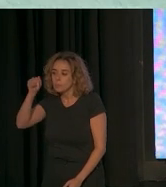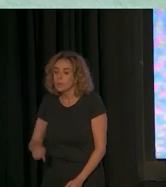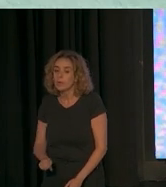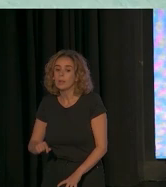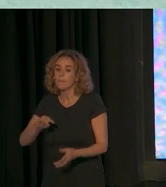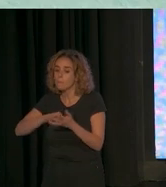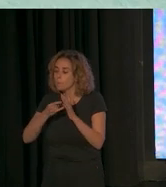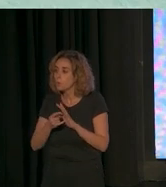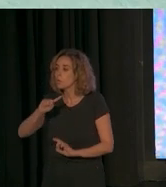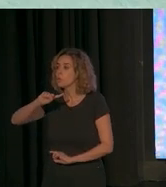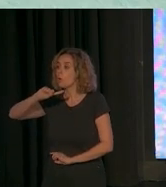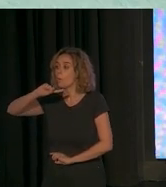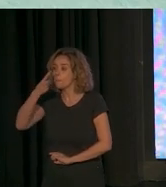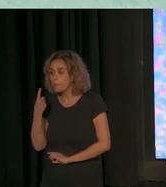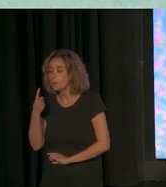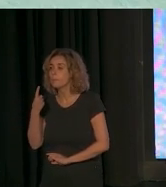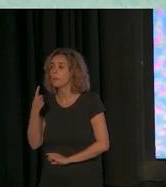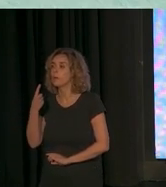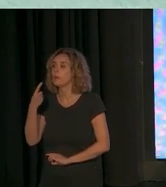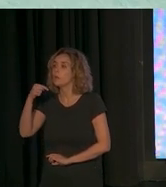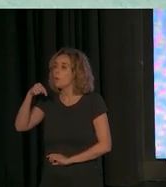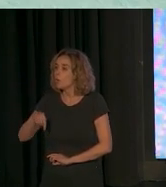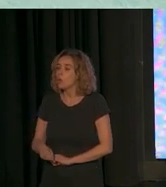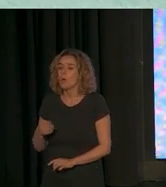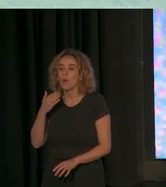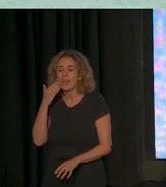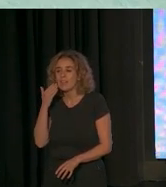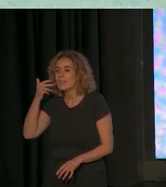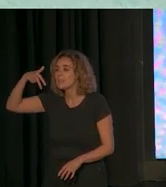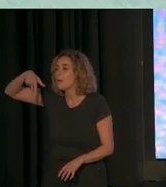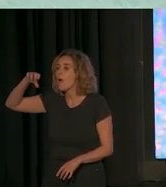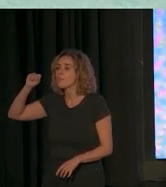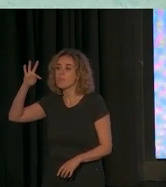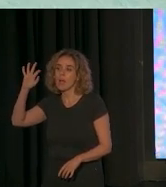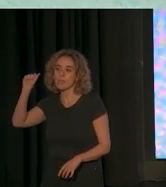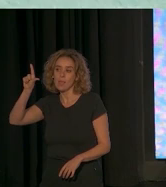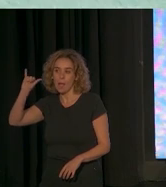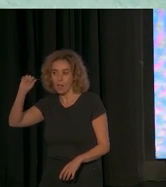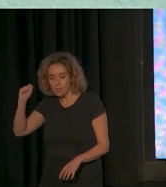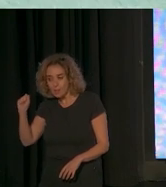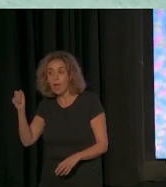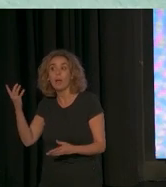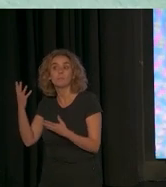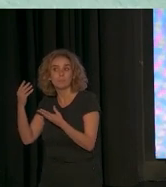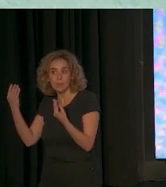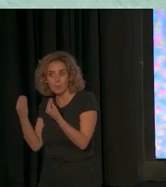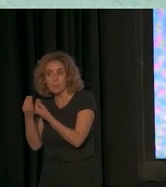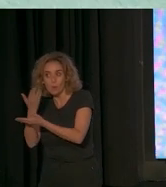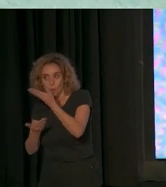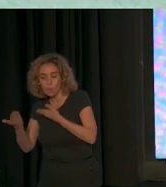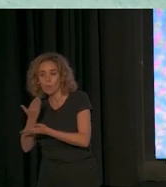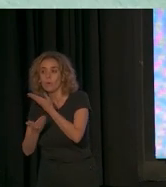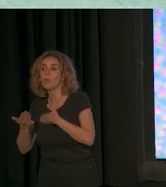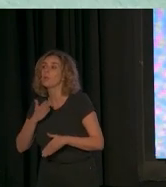primer proyecto, también contamos con nuestra queridísima Natalia Bravo. Lo compusimos